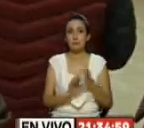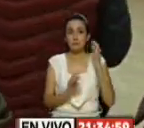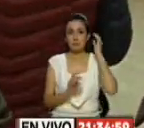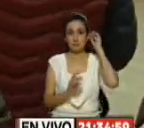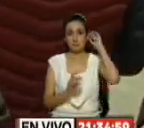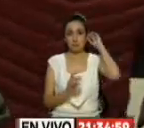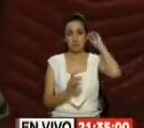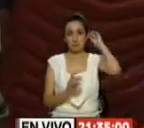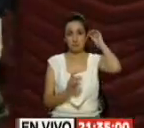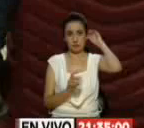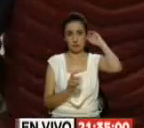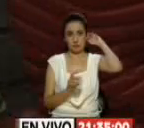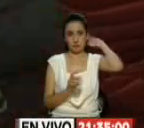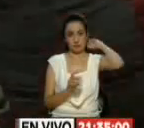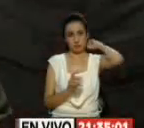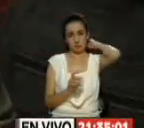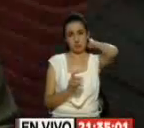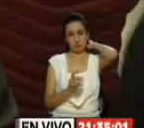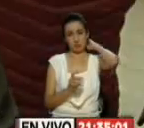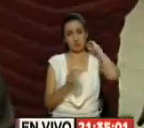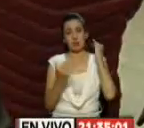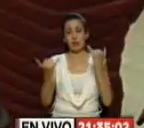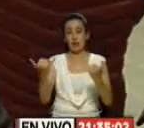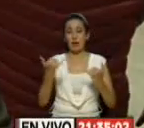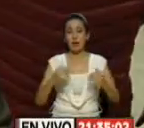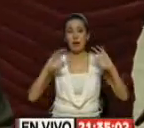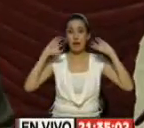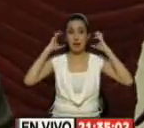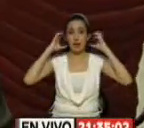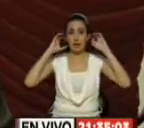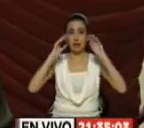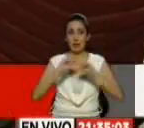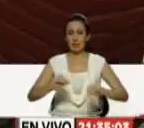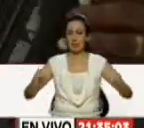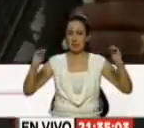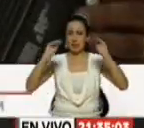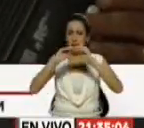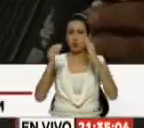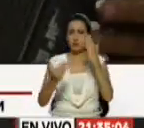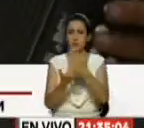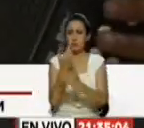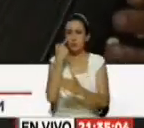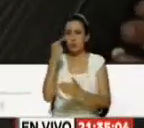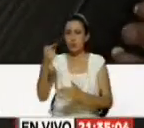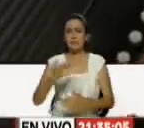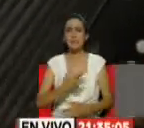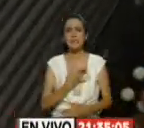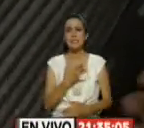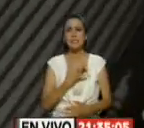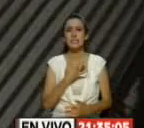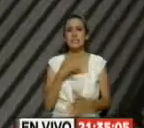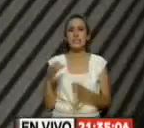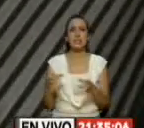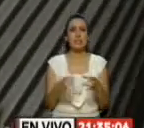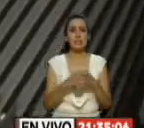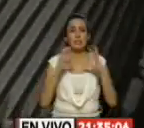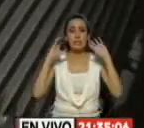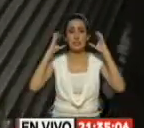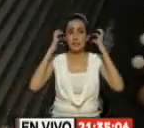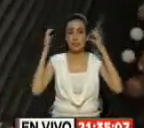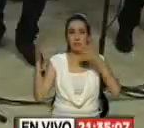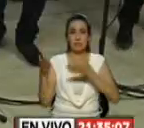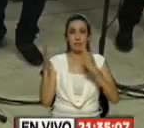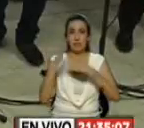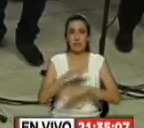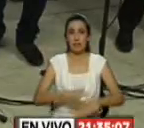FM algo nuevo está pasando. Queremos estar más cerca de la gente, queremos que sientan nuestra alegría y la fuerza con la que les queremos